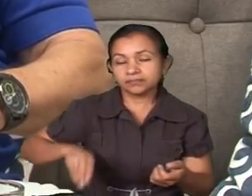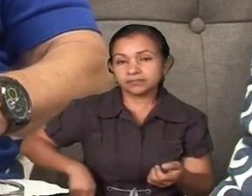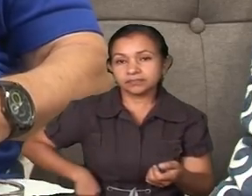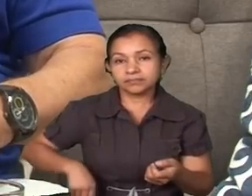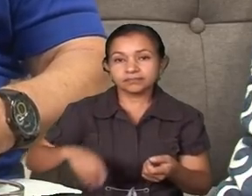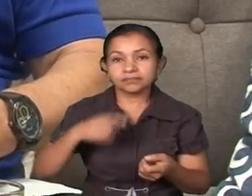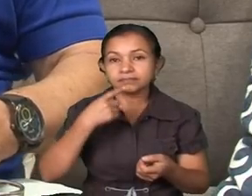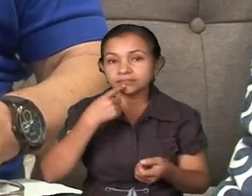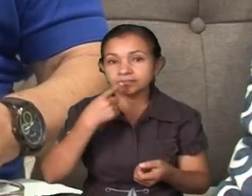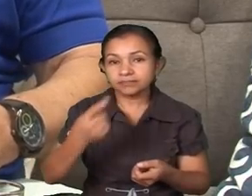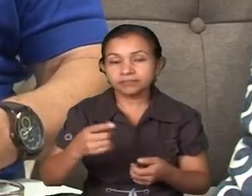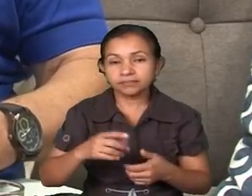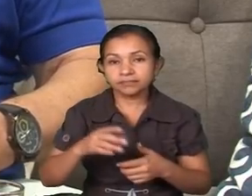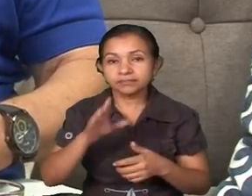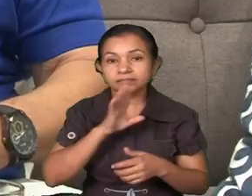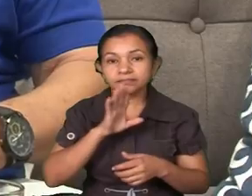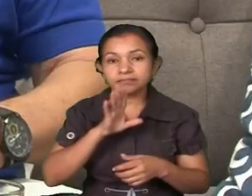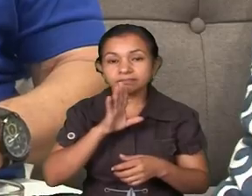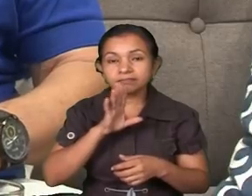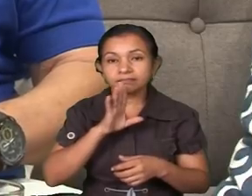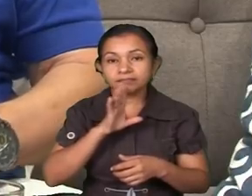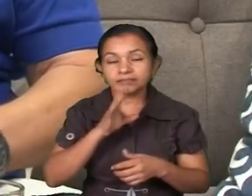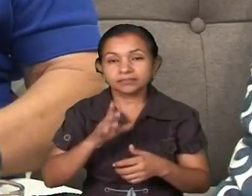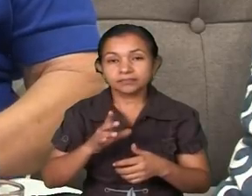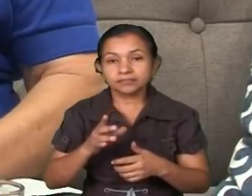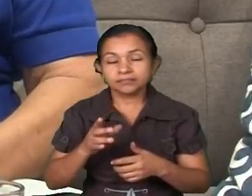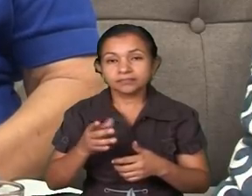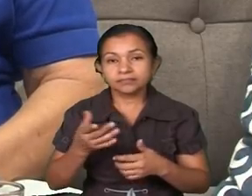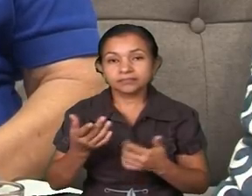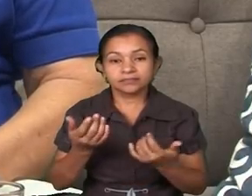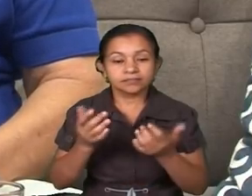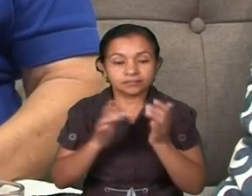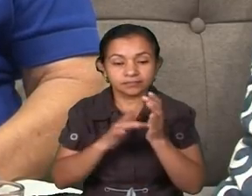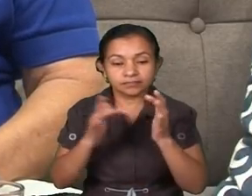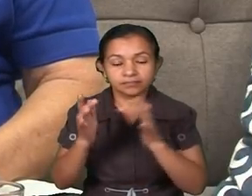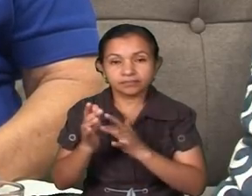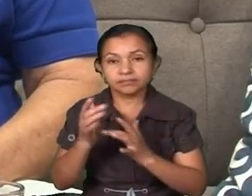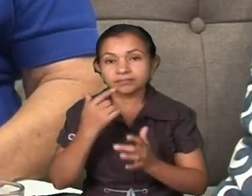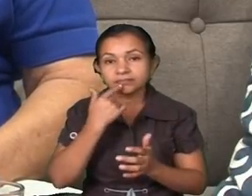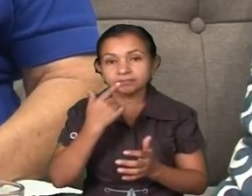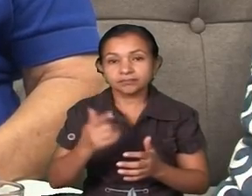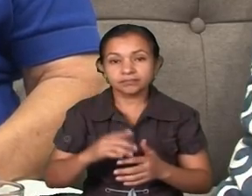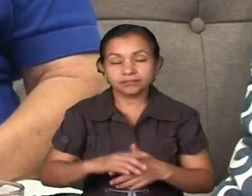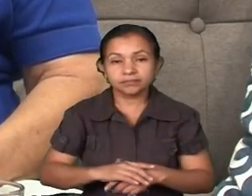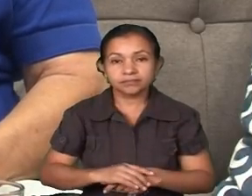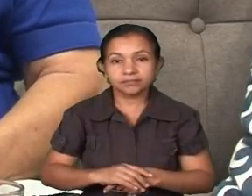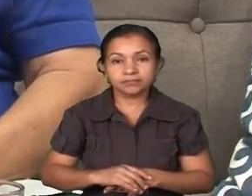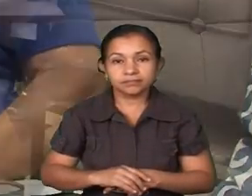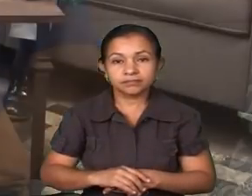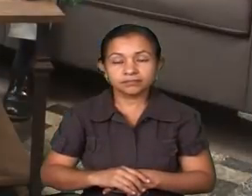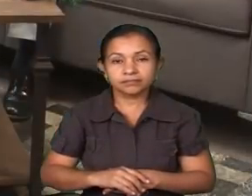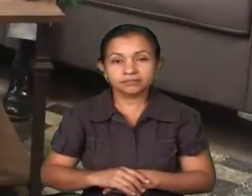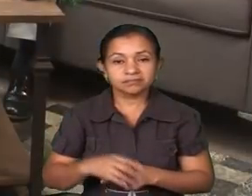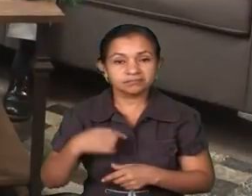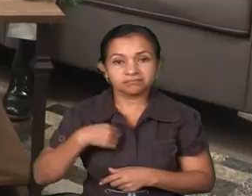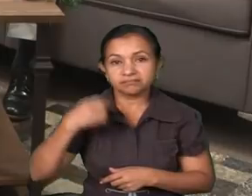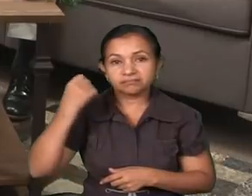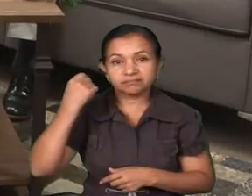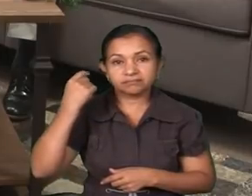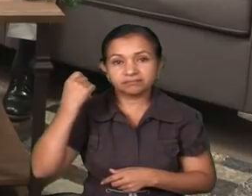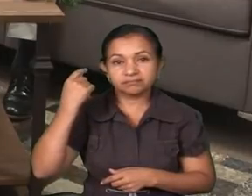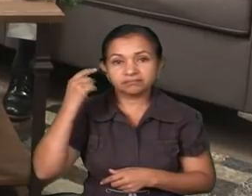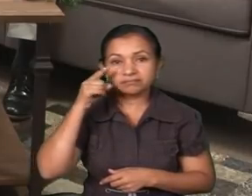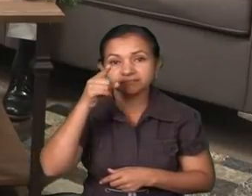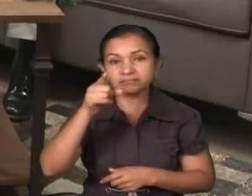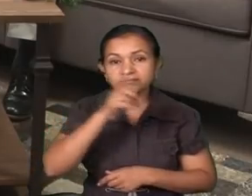Dávila, le hablaba de Cristo. Y el indio le dice: no entiendo a